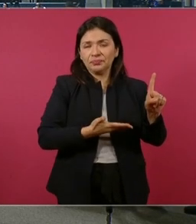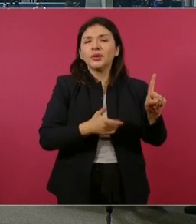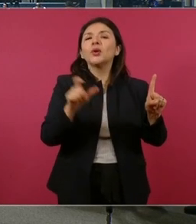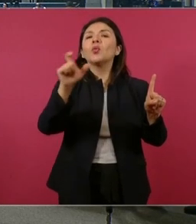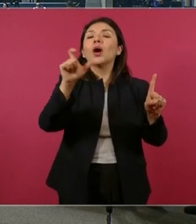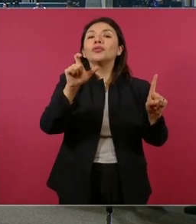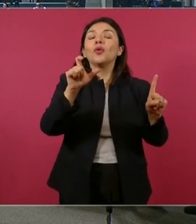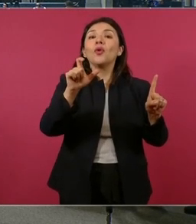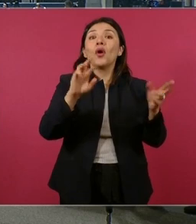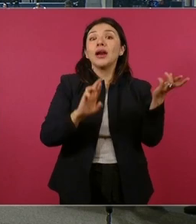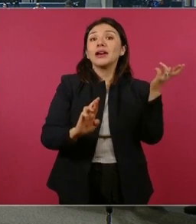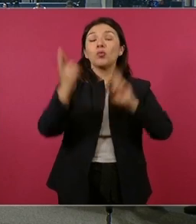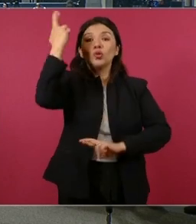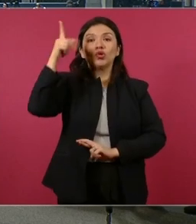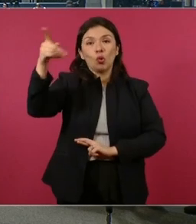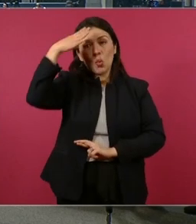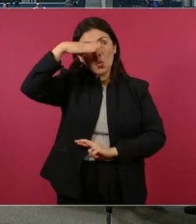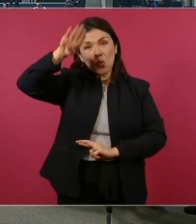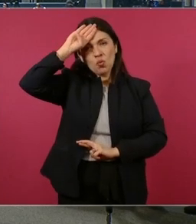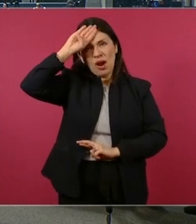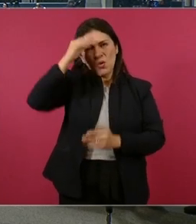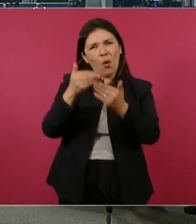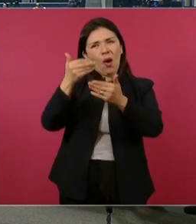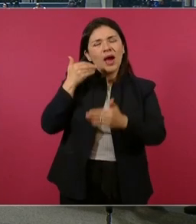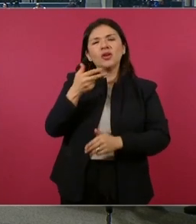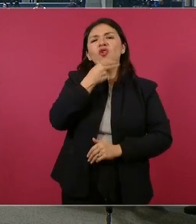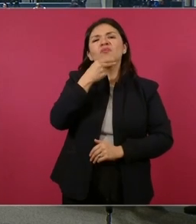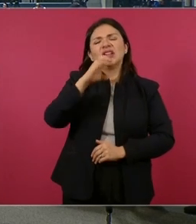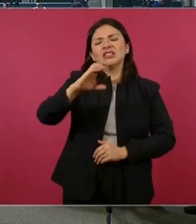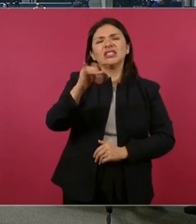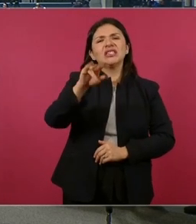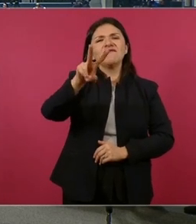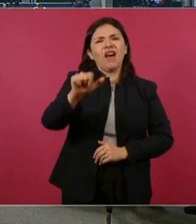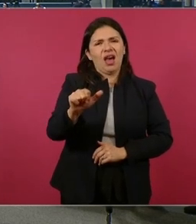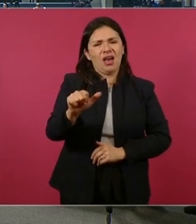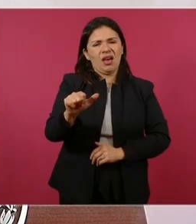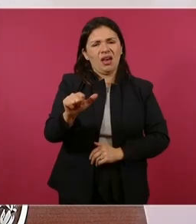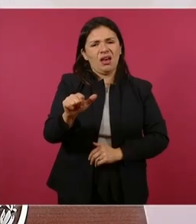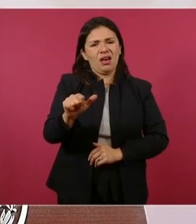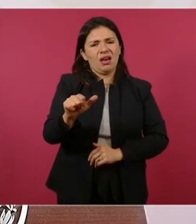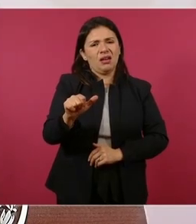antes de la Revolución Cubana, Chivá,